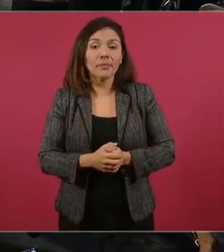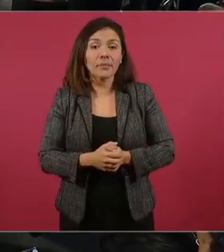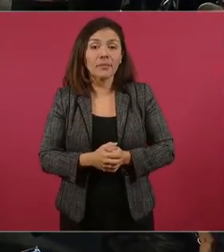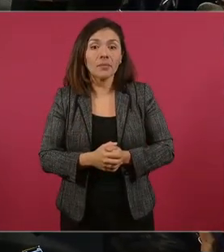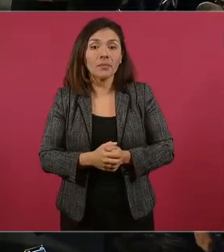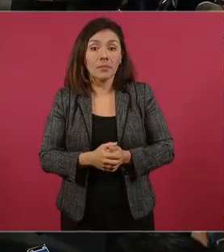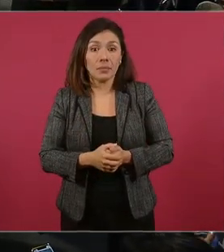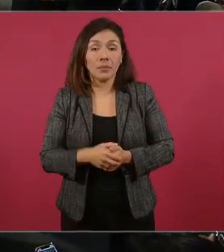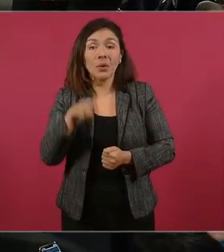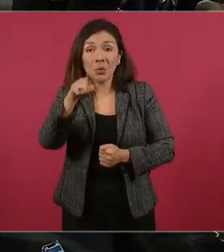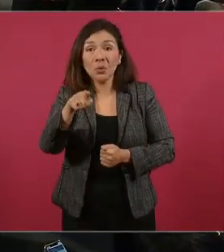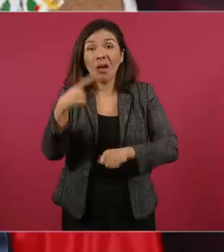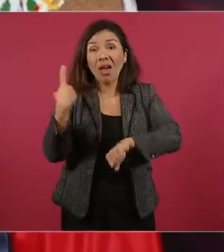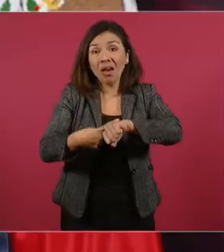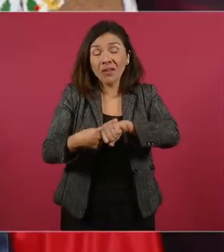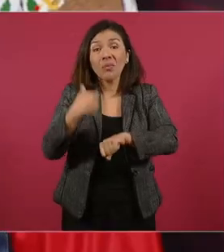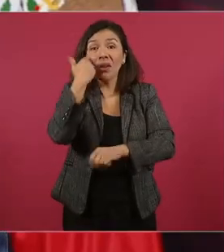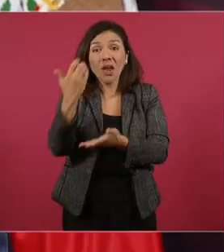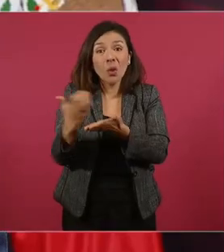para curarse.